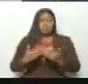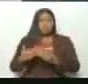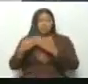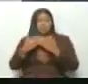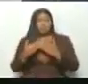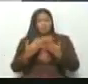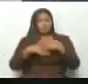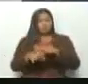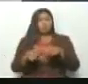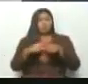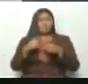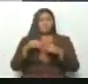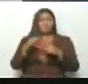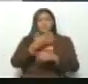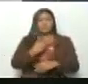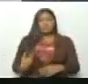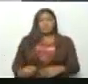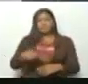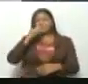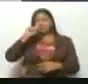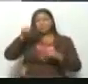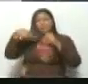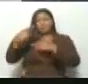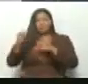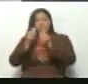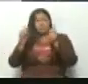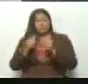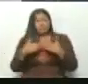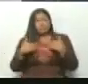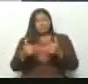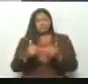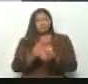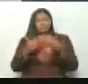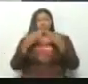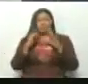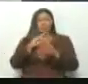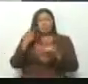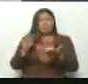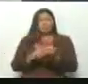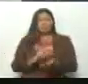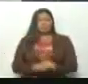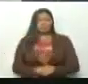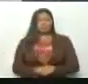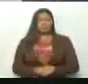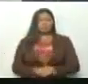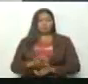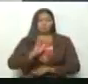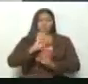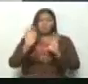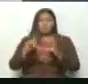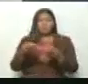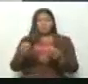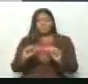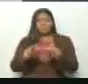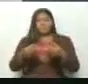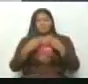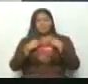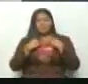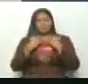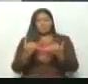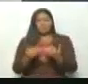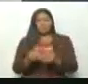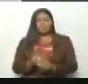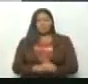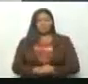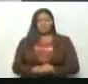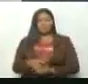La intuición del presidente Nicolás es irnos posteriormente al sistema de salud pública nacional. Por allí comienza la vida, por allí también comienza